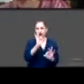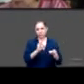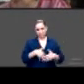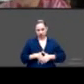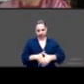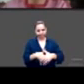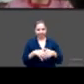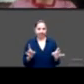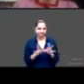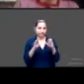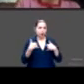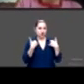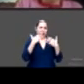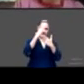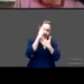planeados gracias